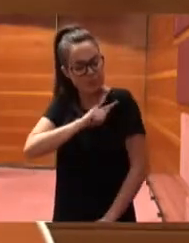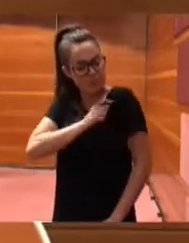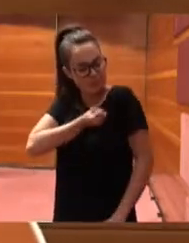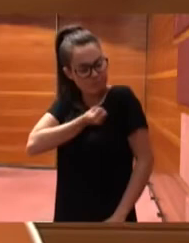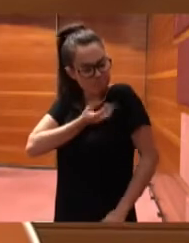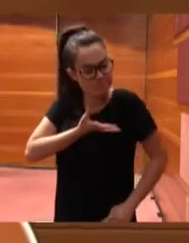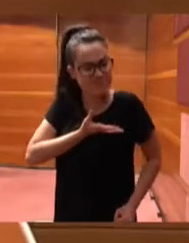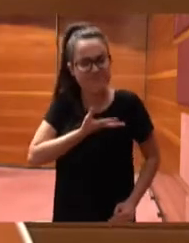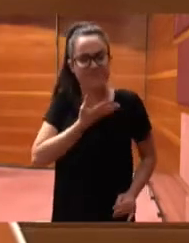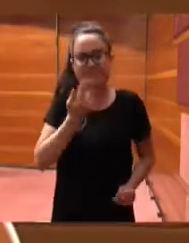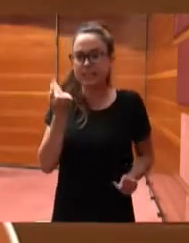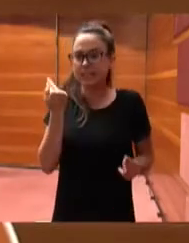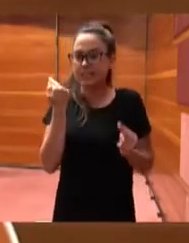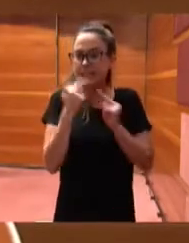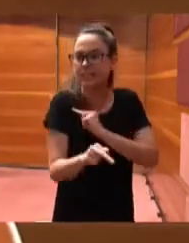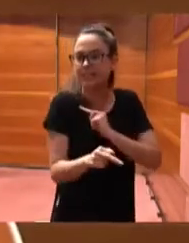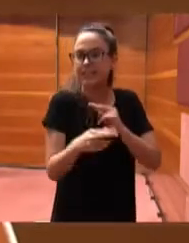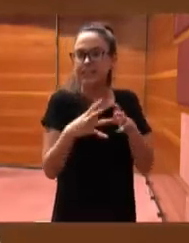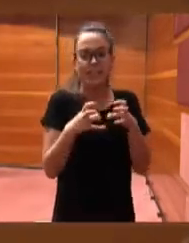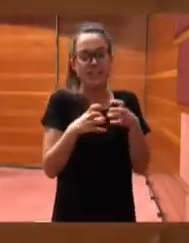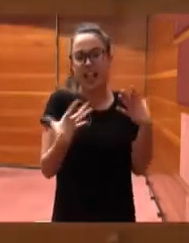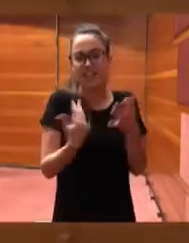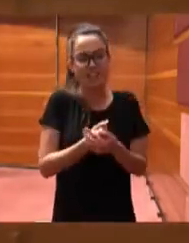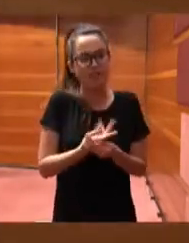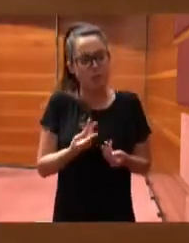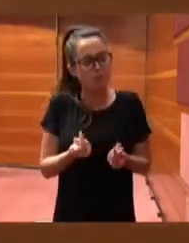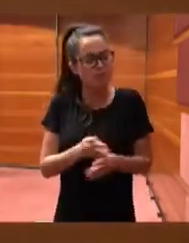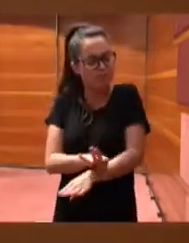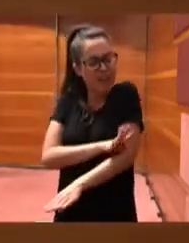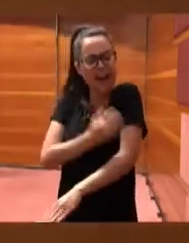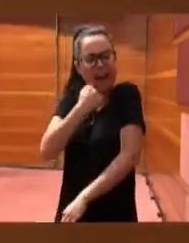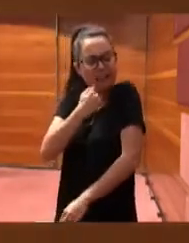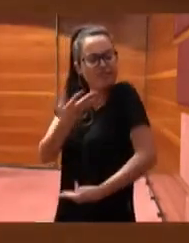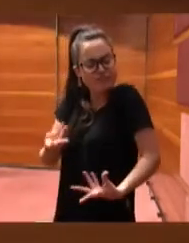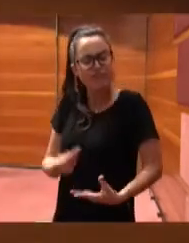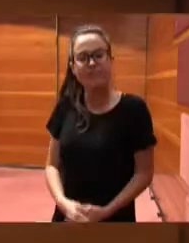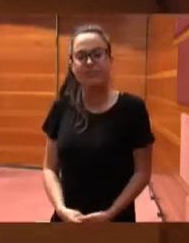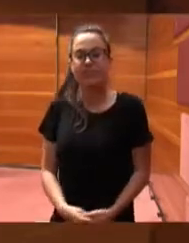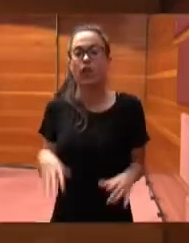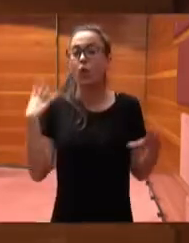reaccionar, no dejaba indiferente a nadie. ¿Vale? Y en cuanto a